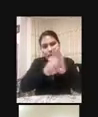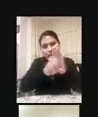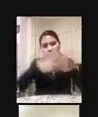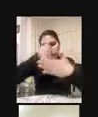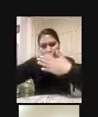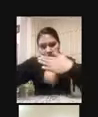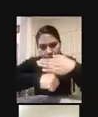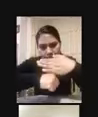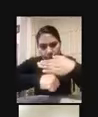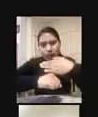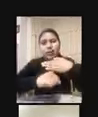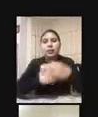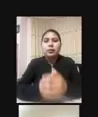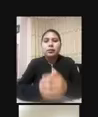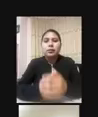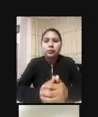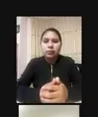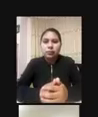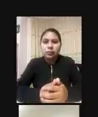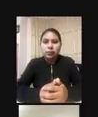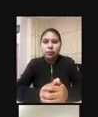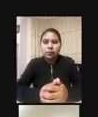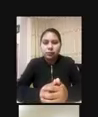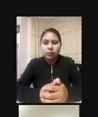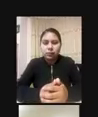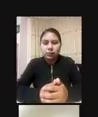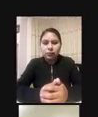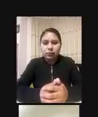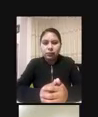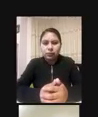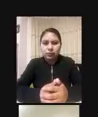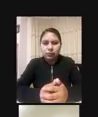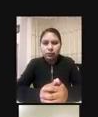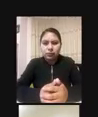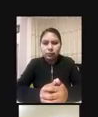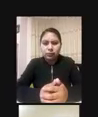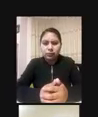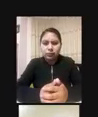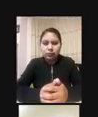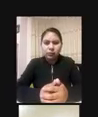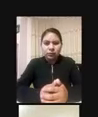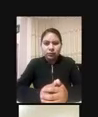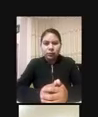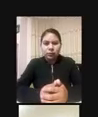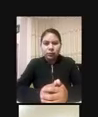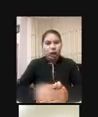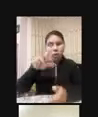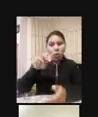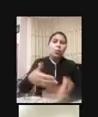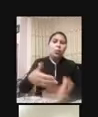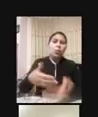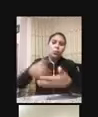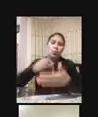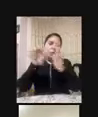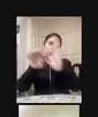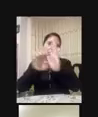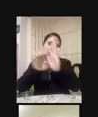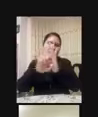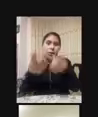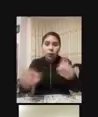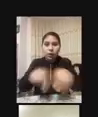piezas dentarias. Sin embargo, eso no quiere decir que el aseo dental tenga que estar ausente. ¿Qué es lo que se hace? Se limpia